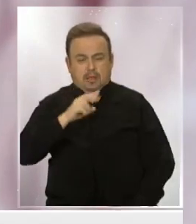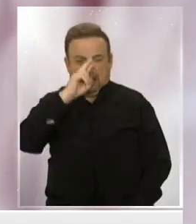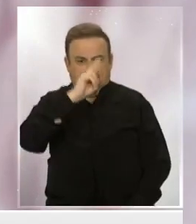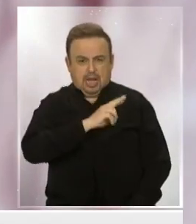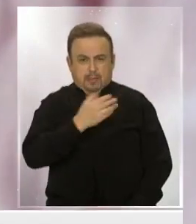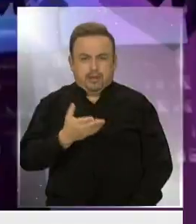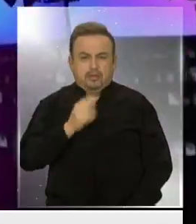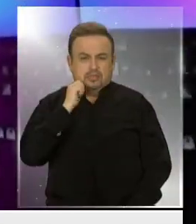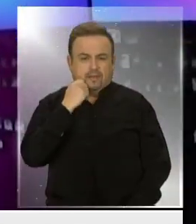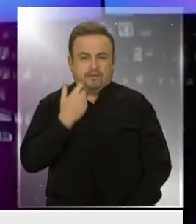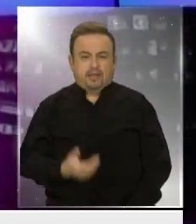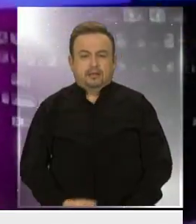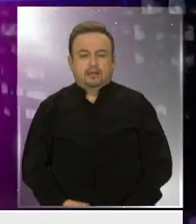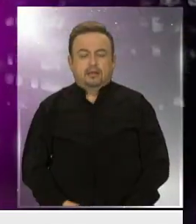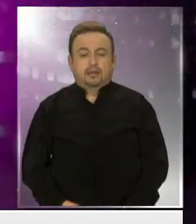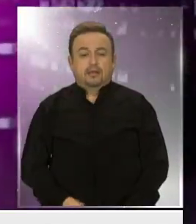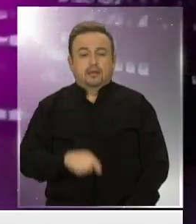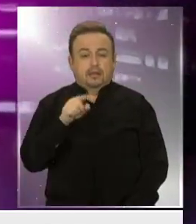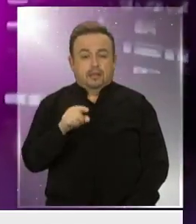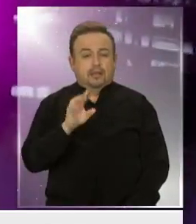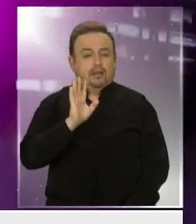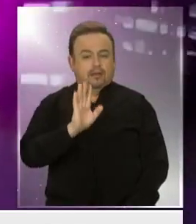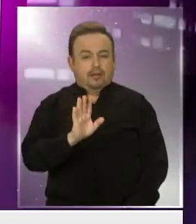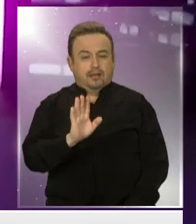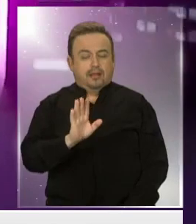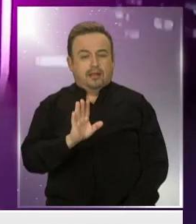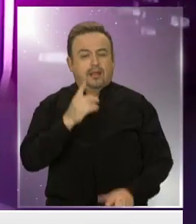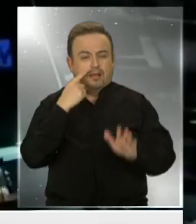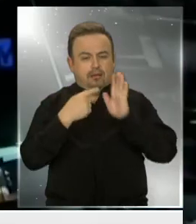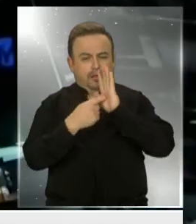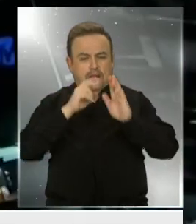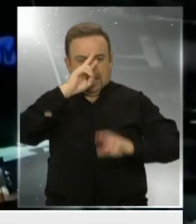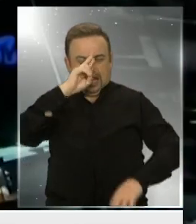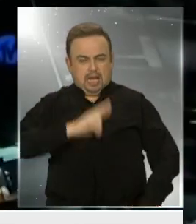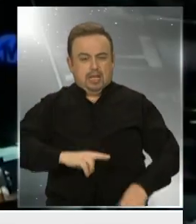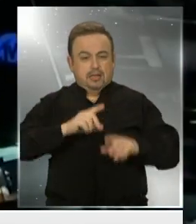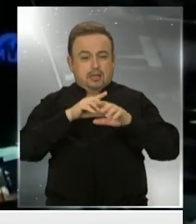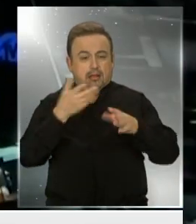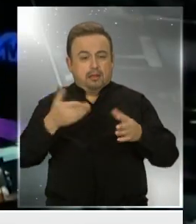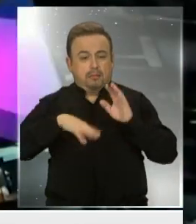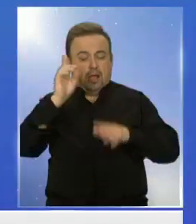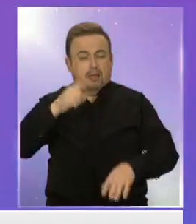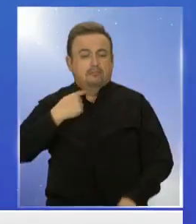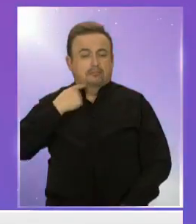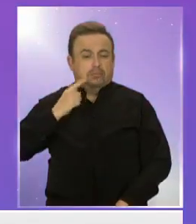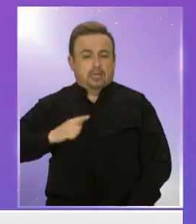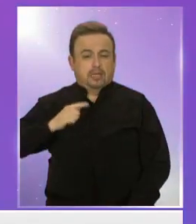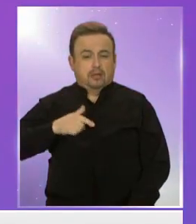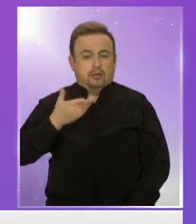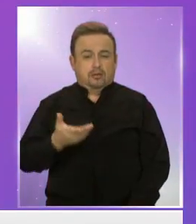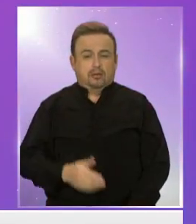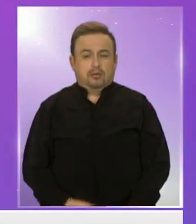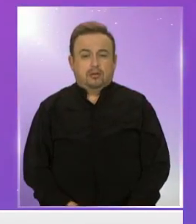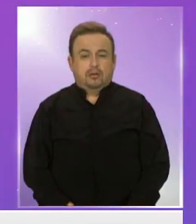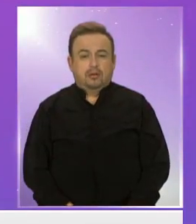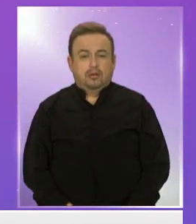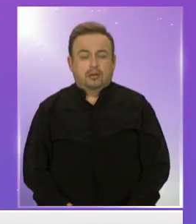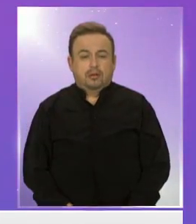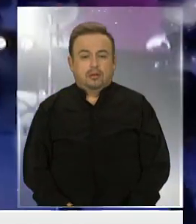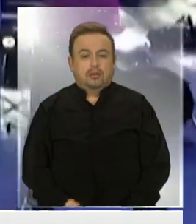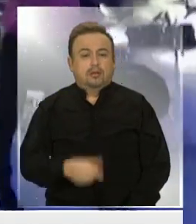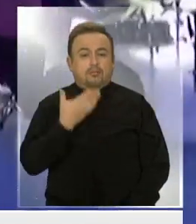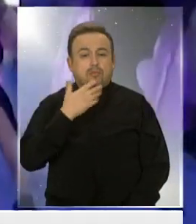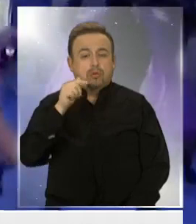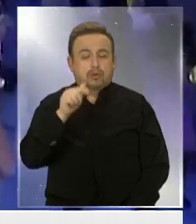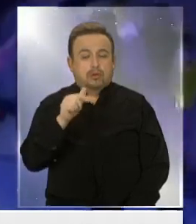respeto. Y ella fue parte de esa señal de respeto en el país más afectado por la pandemia del coronavirus,